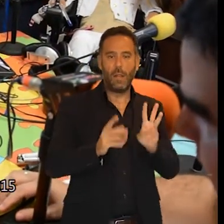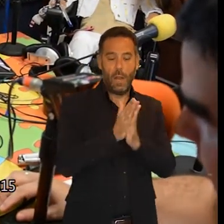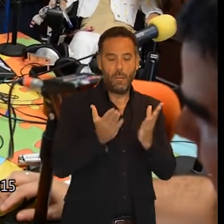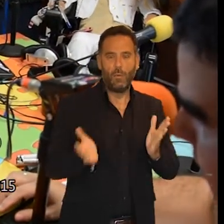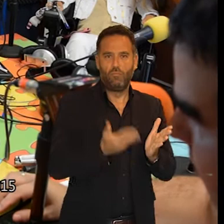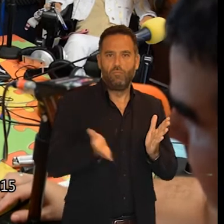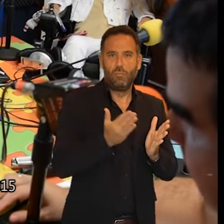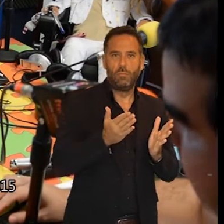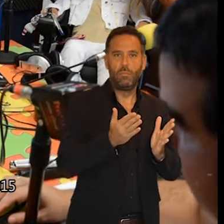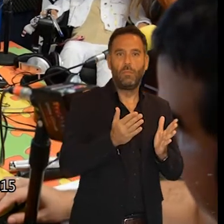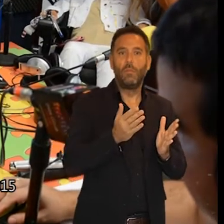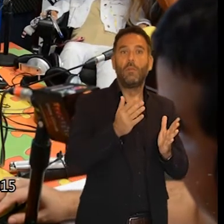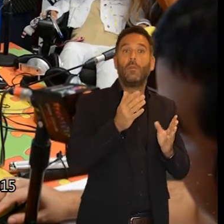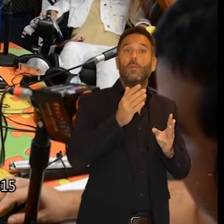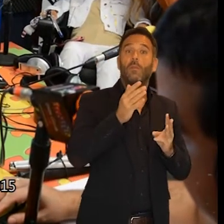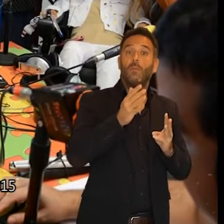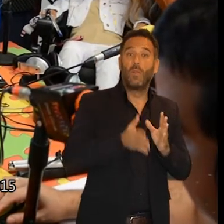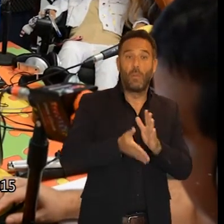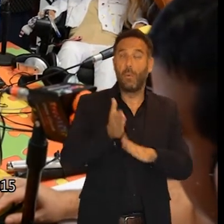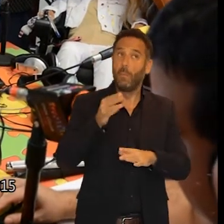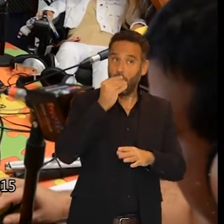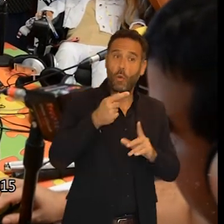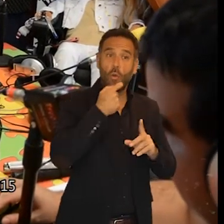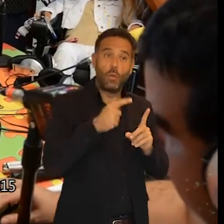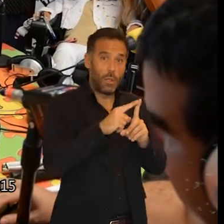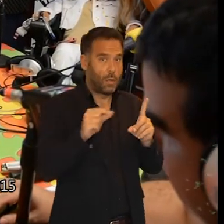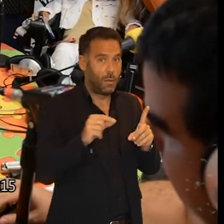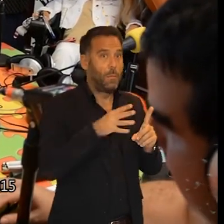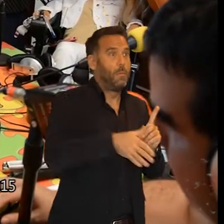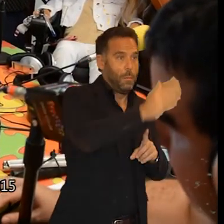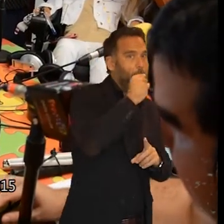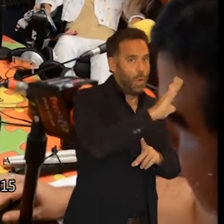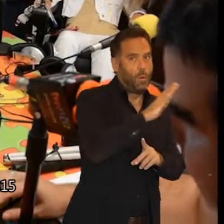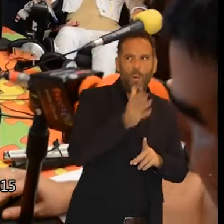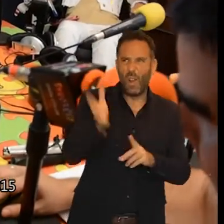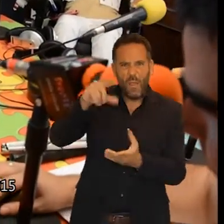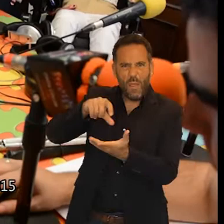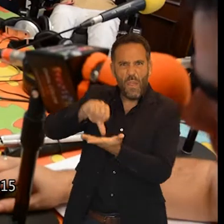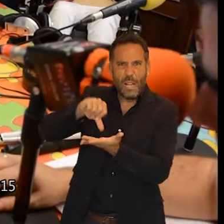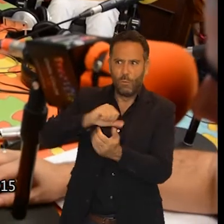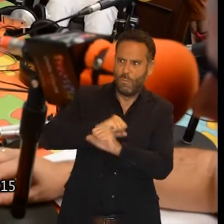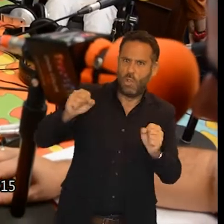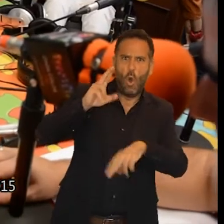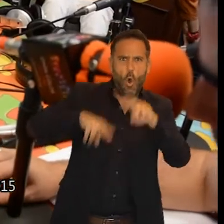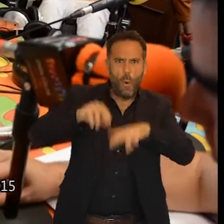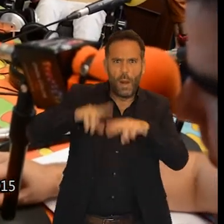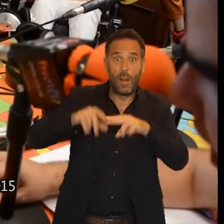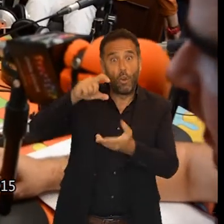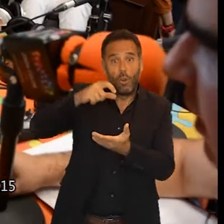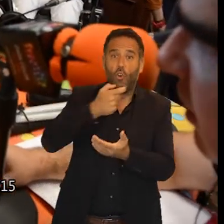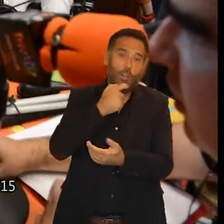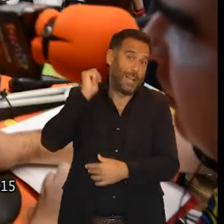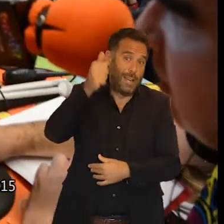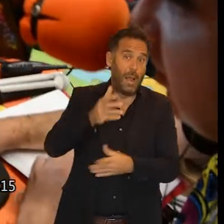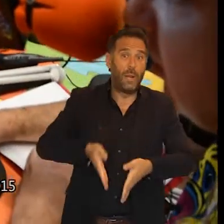porque con el metro no voy a como saque yo el centro, ¿eh? O el centro era imposible. El centro, como vaya al Corte Inglés, el clásico de la